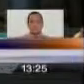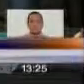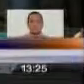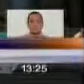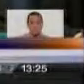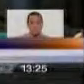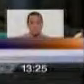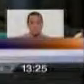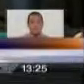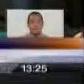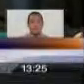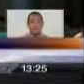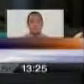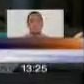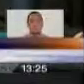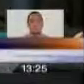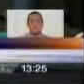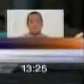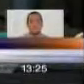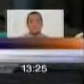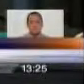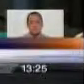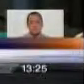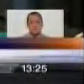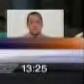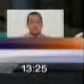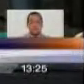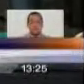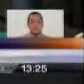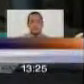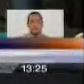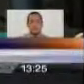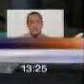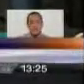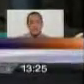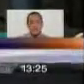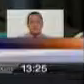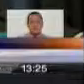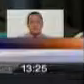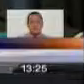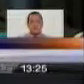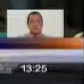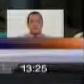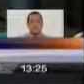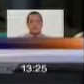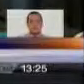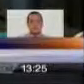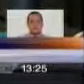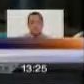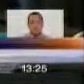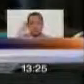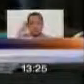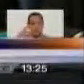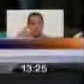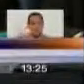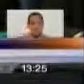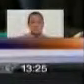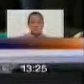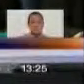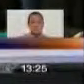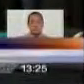Consejo de Ministros, se informaba de los avances de las gestiones a todos los representantes de los partidos políticos.